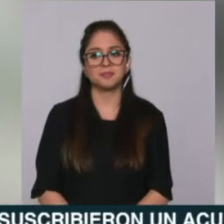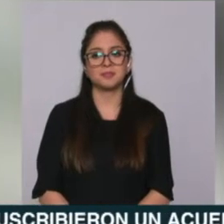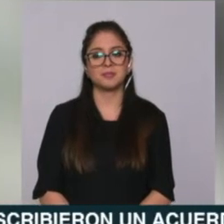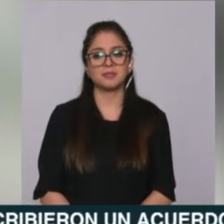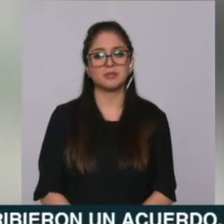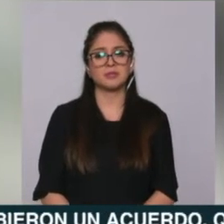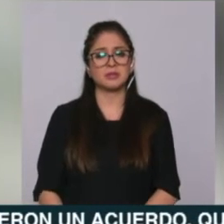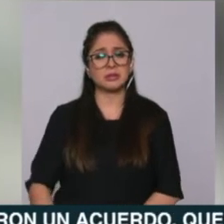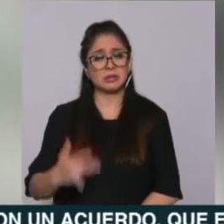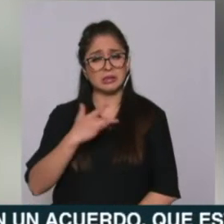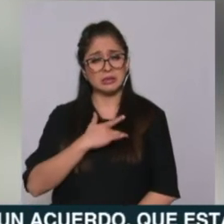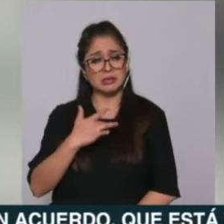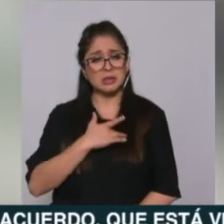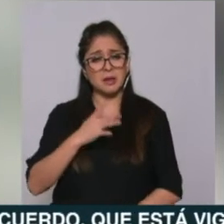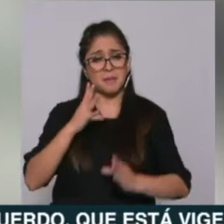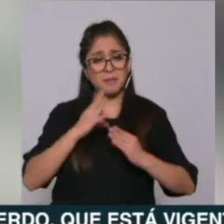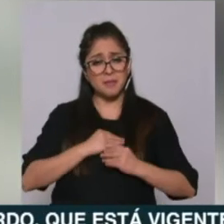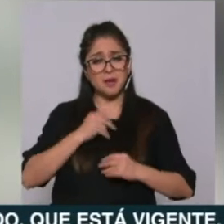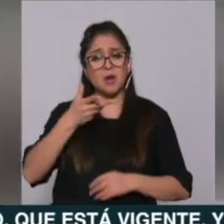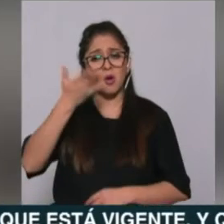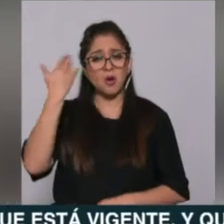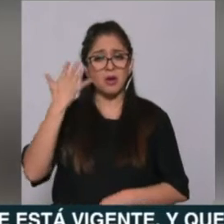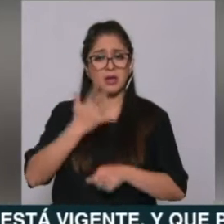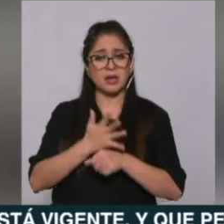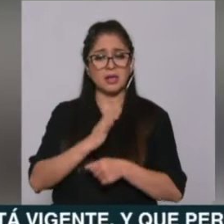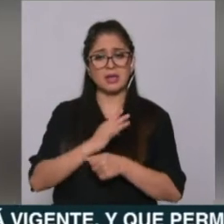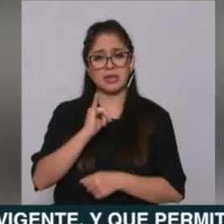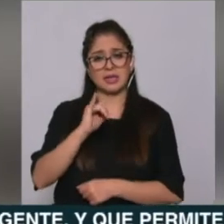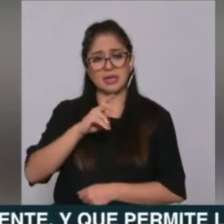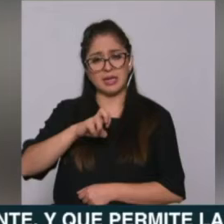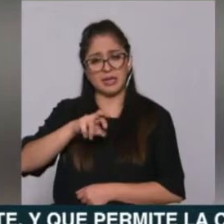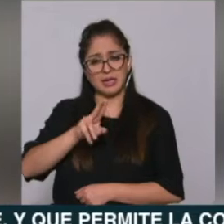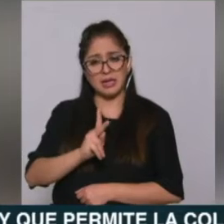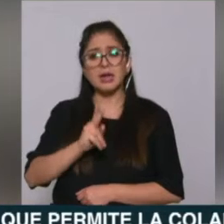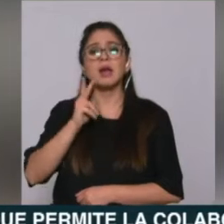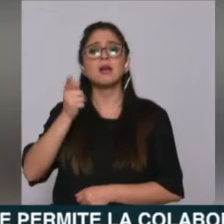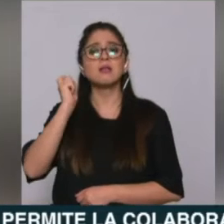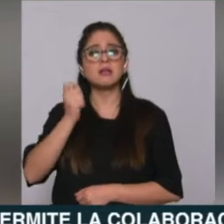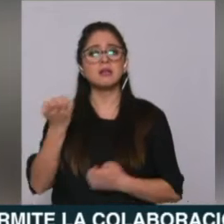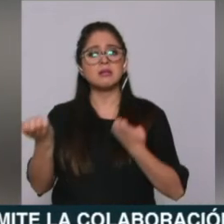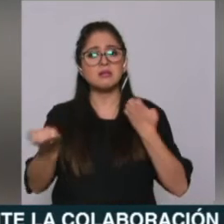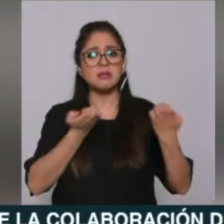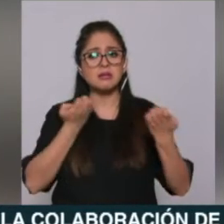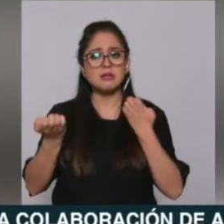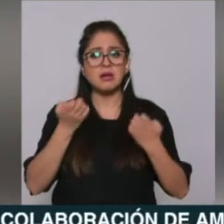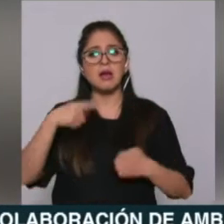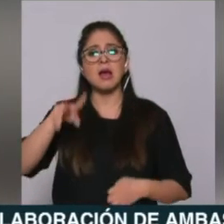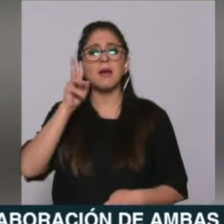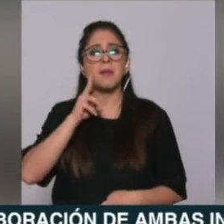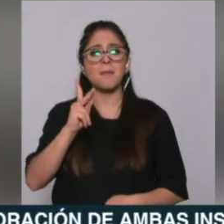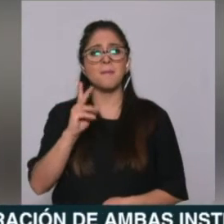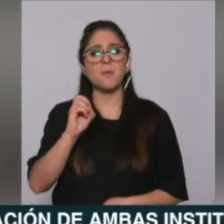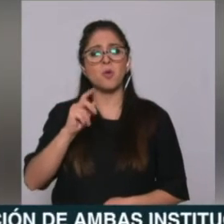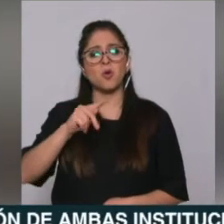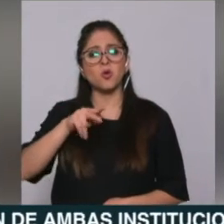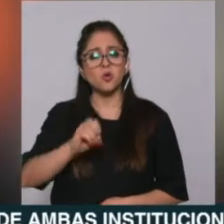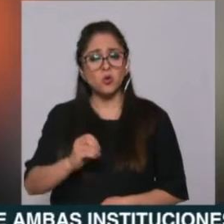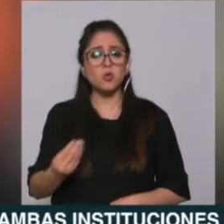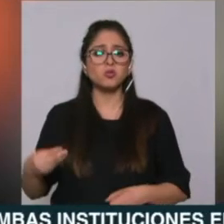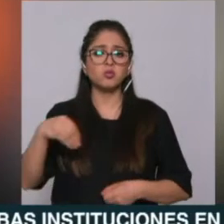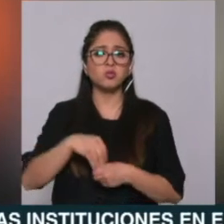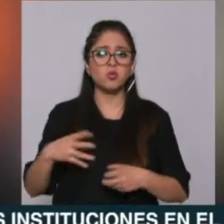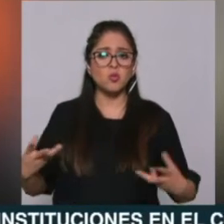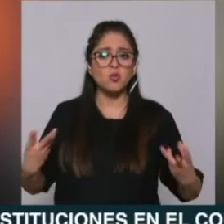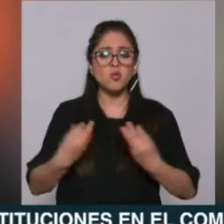Tras sufrir un infarto en mayo pasado, el arquero español Iker Casillas volvió a pisar las canchas para entrenar con el cuadro de Porto. El Porto incluye a Casillas